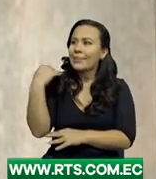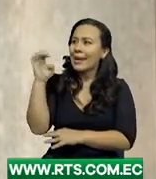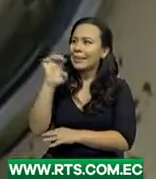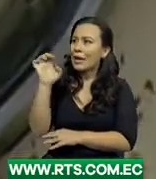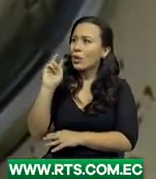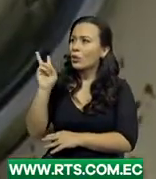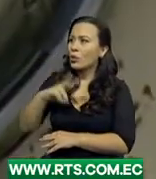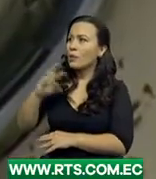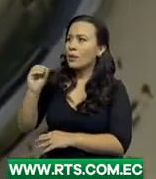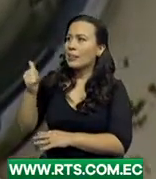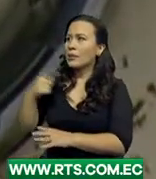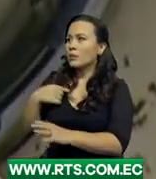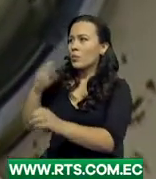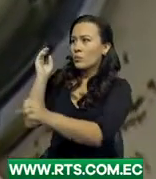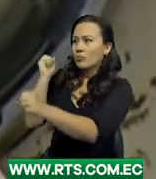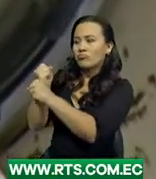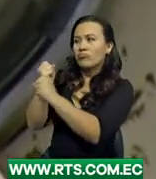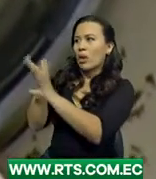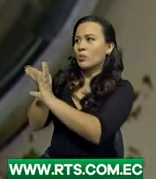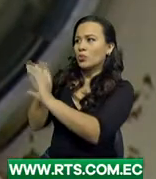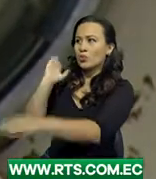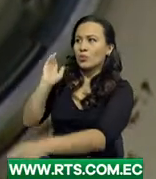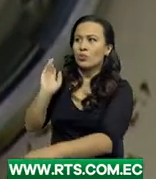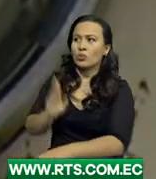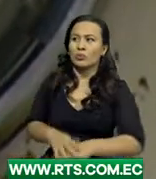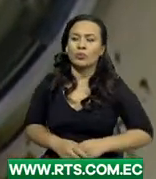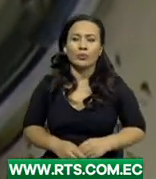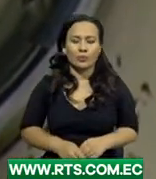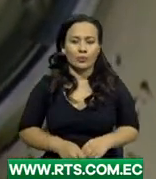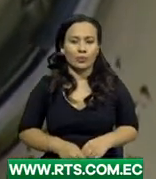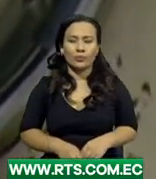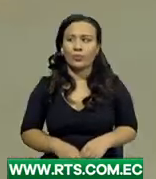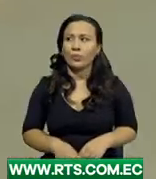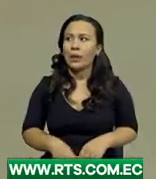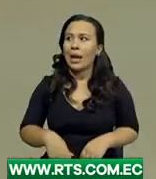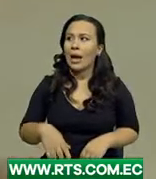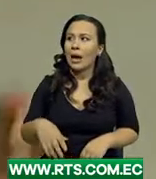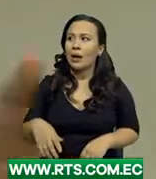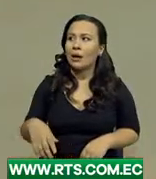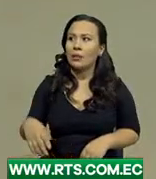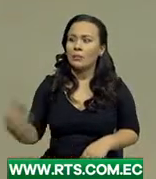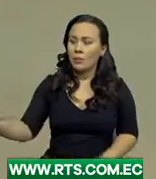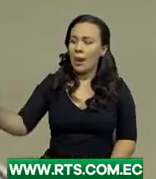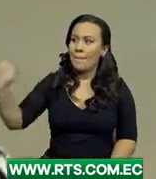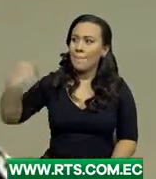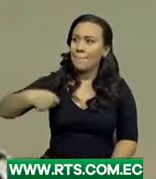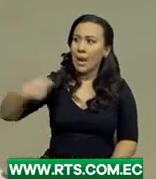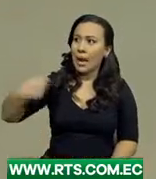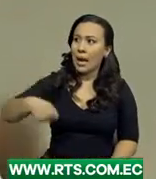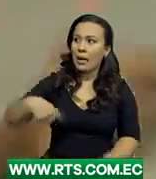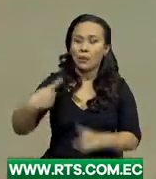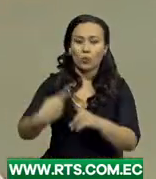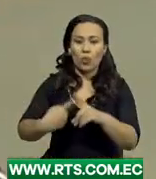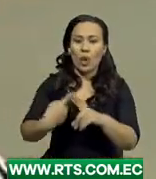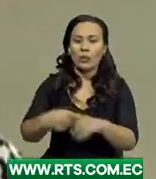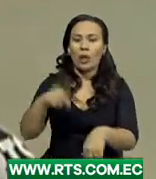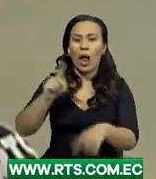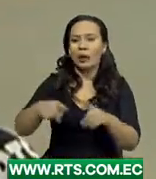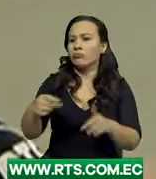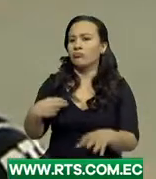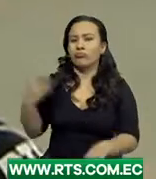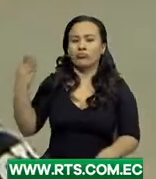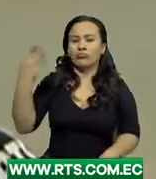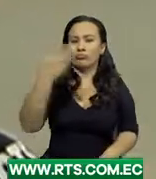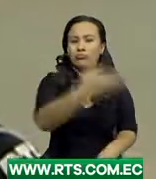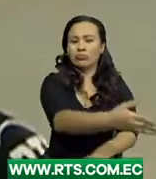2019 dejaron de laborar en su totalidad. Al no pagarte lo que te correspondía, no se cumplía con